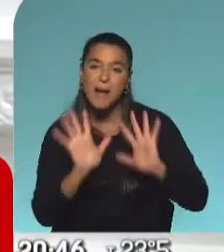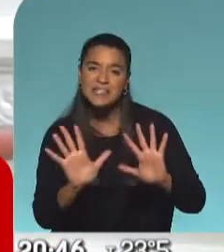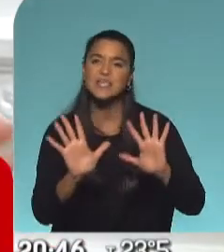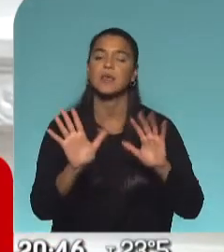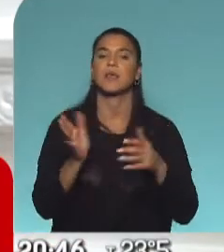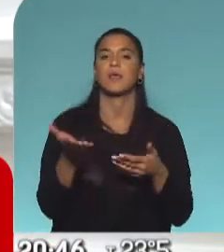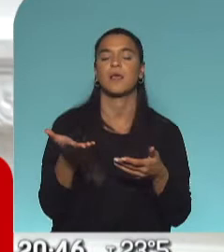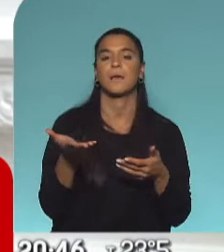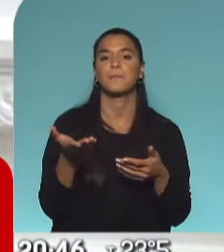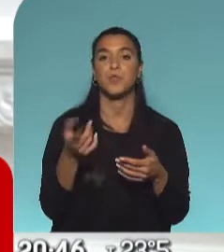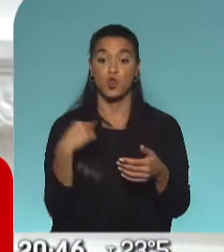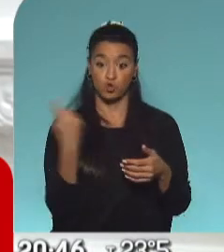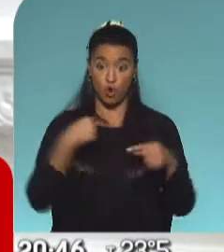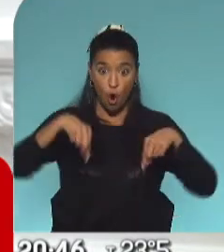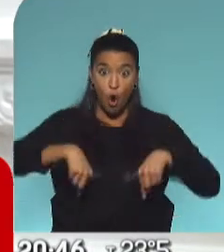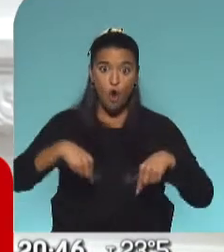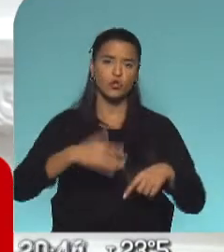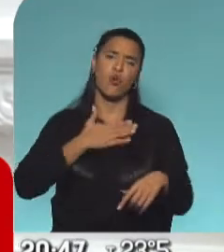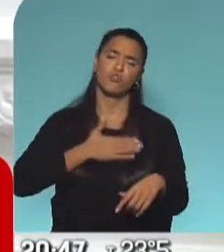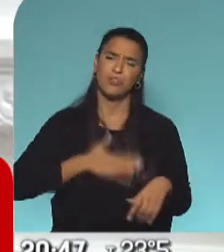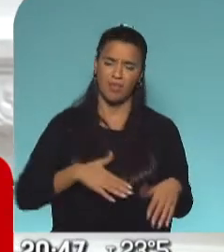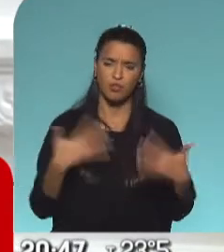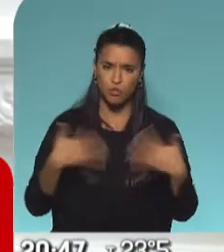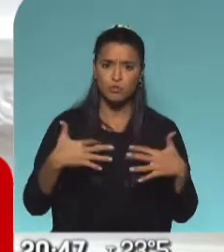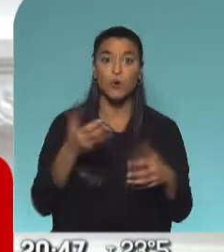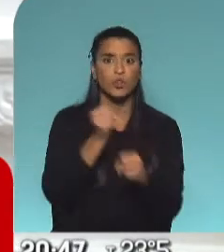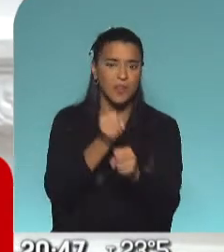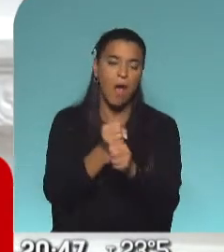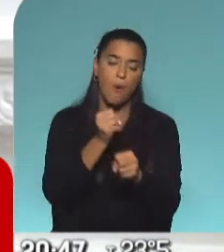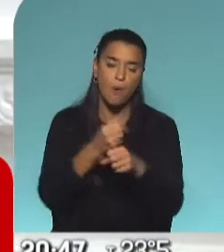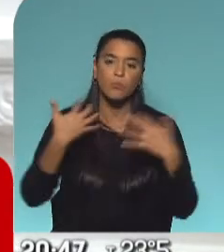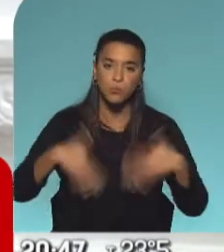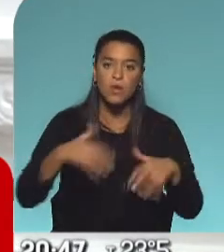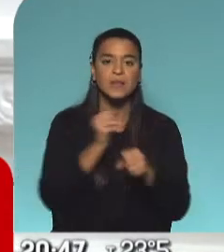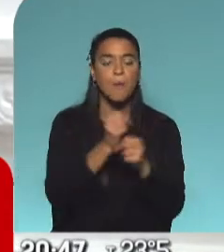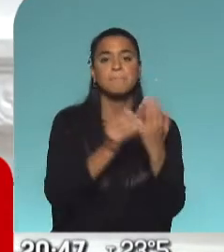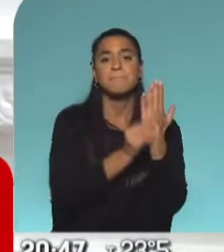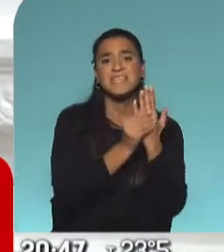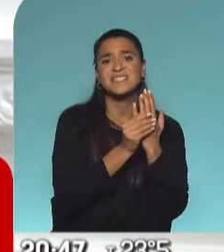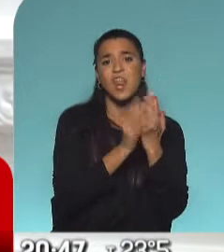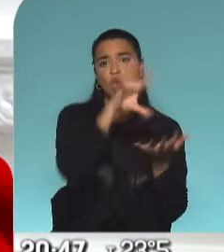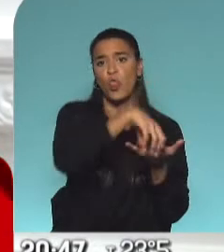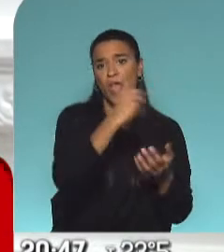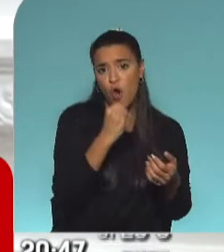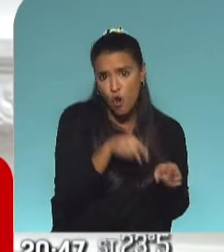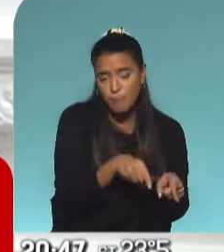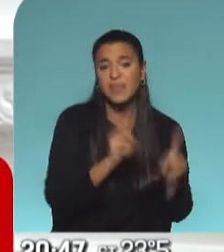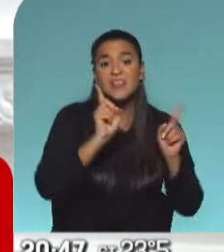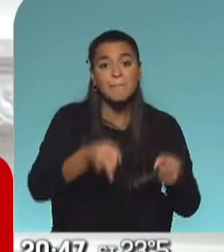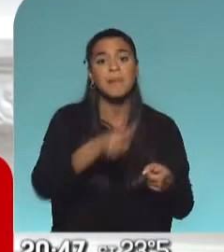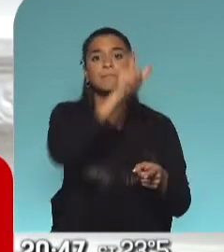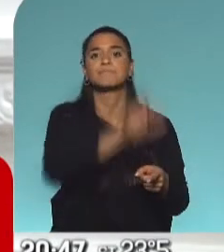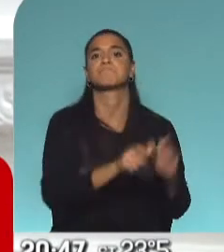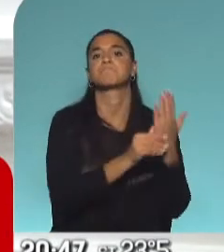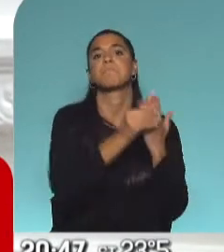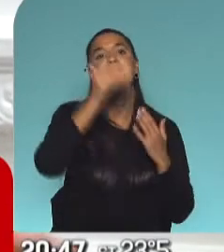que hoy estamos todos muy contentos, obviamente, por la tarea que se hizo, por la tarea que hizo el Ministerio de Economía y que hizo en la persona de